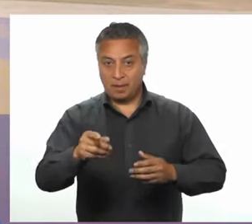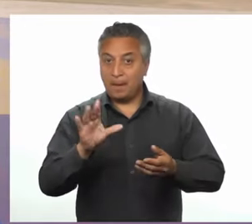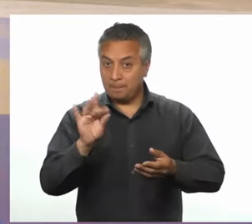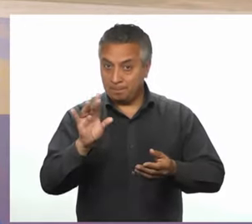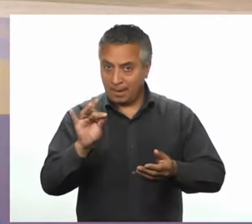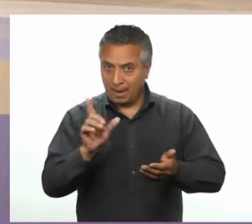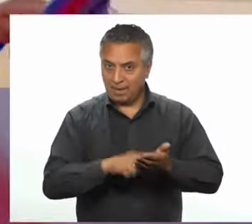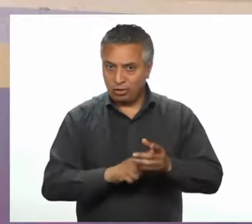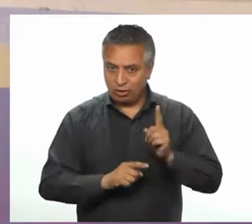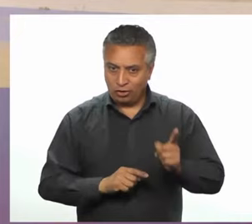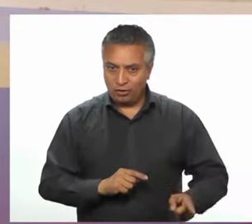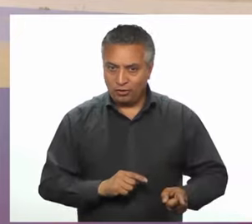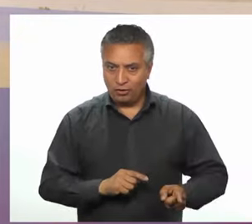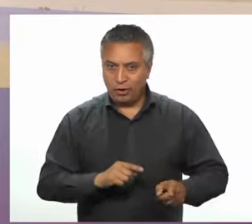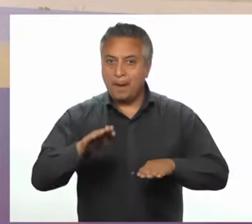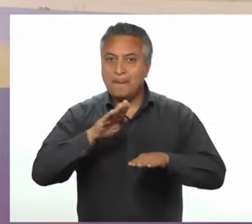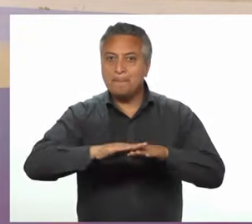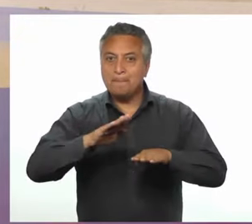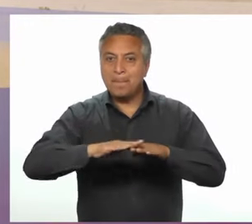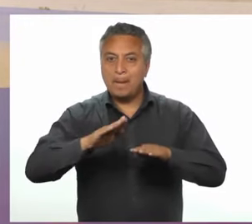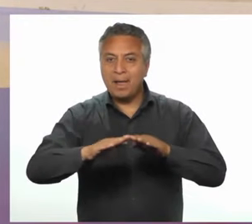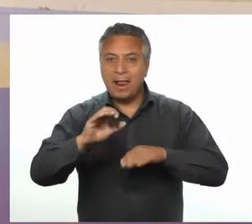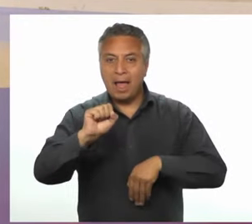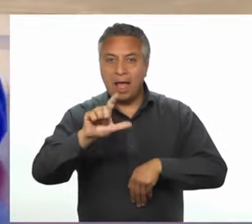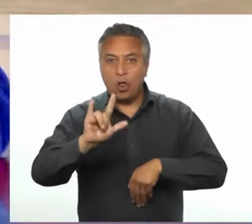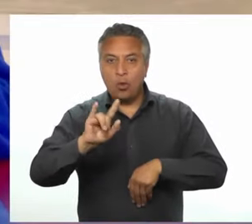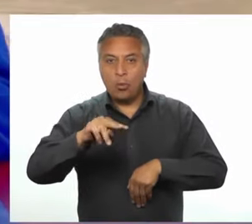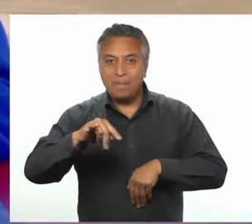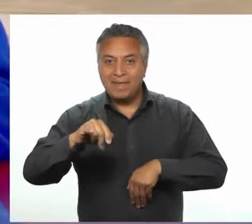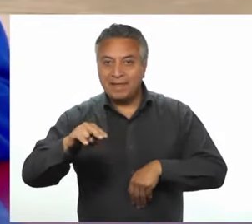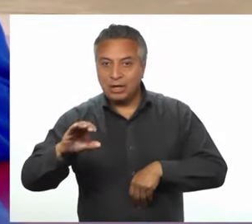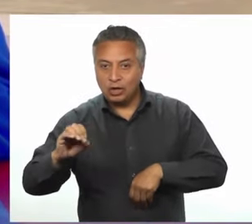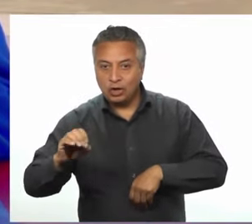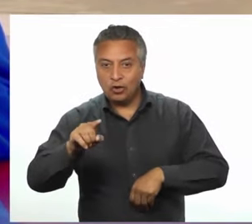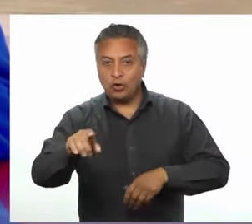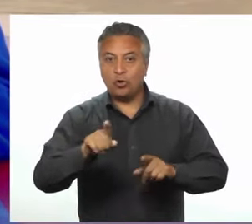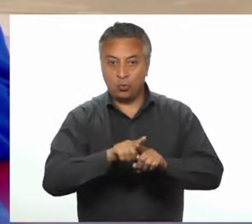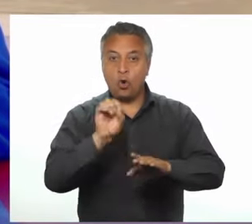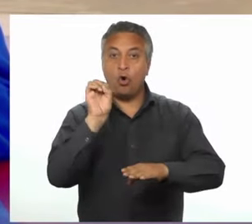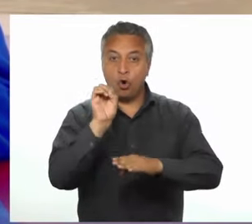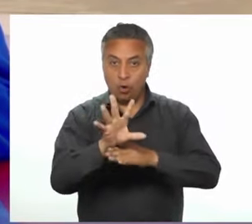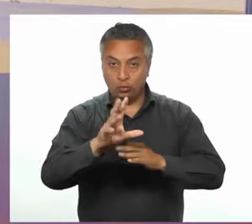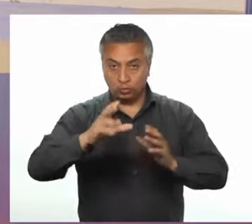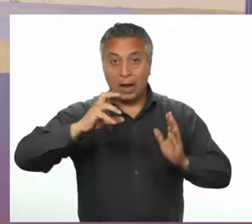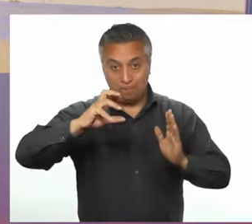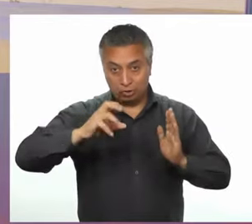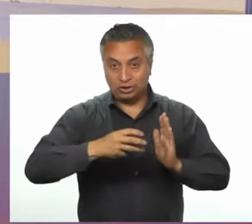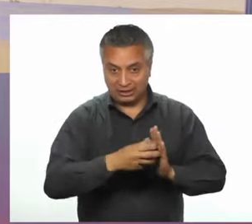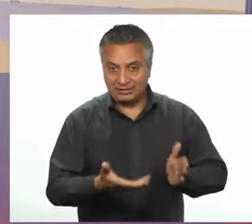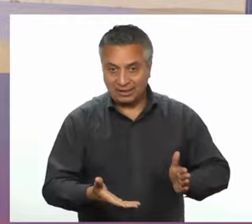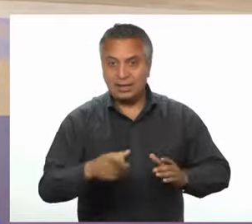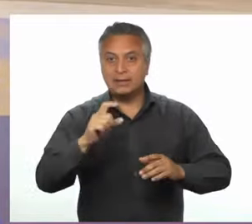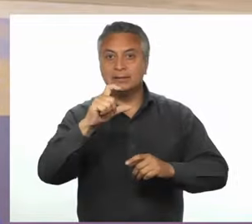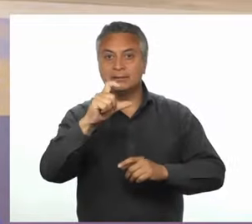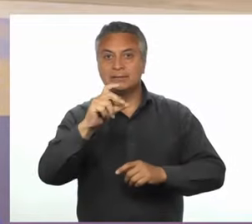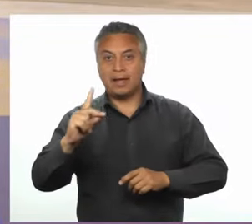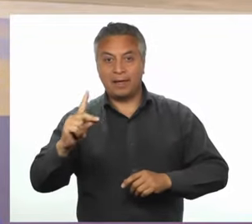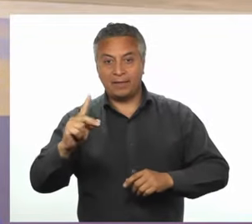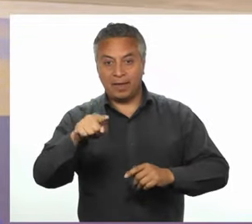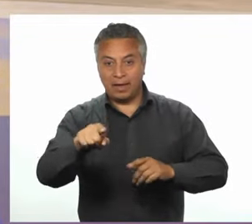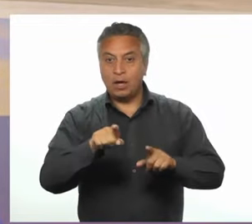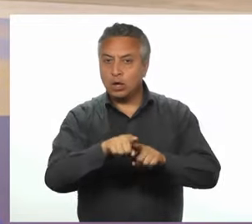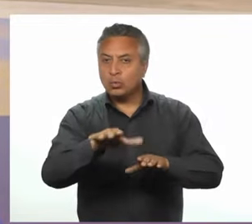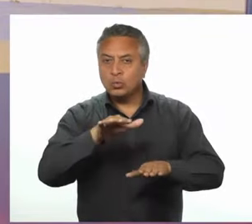Pegamento, papel aluminio, fuente de luz, una ampolleta, un CD que no